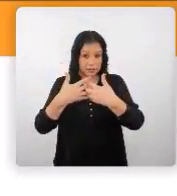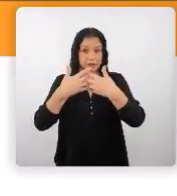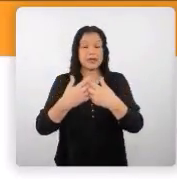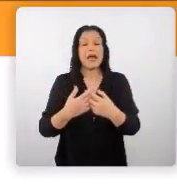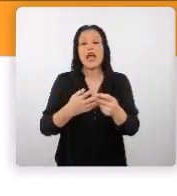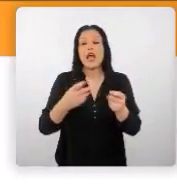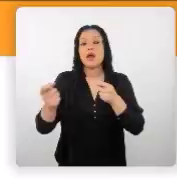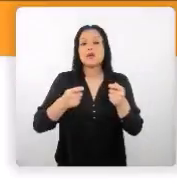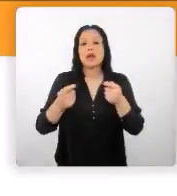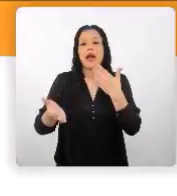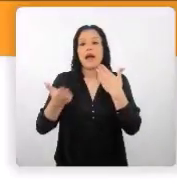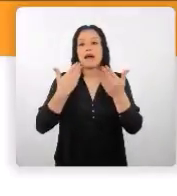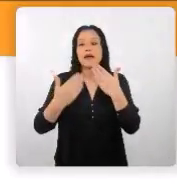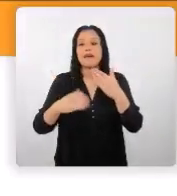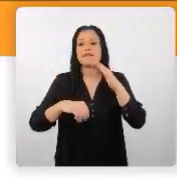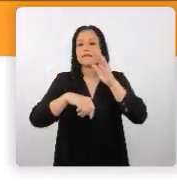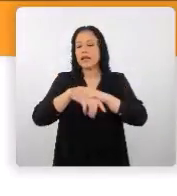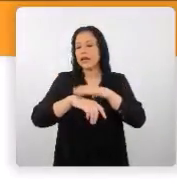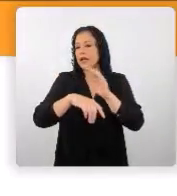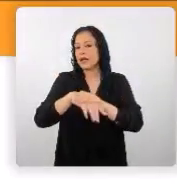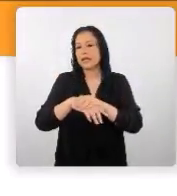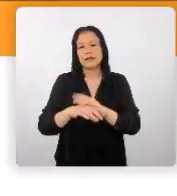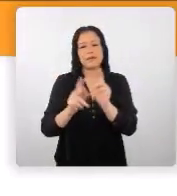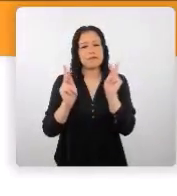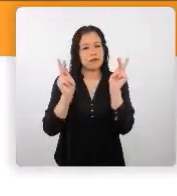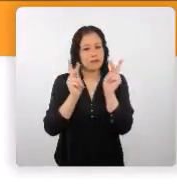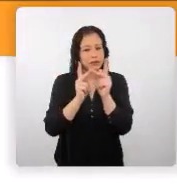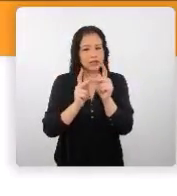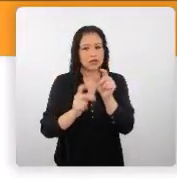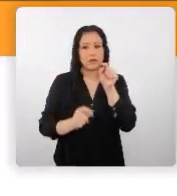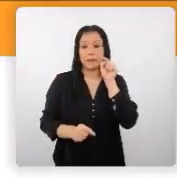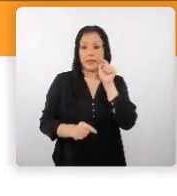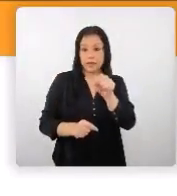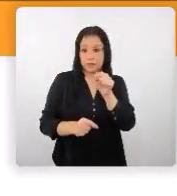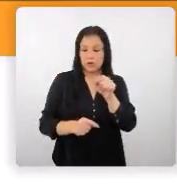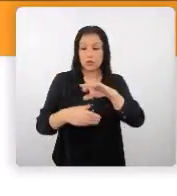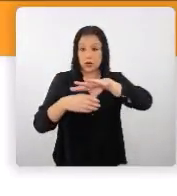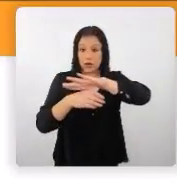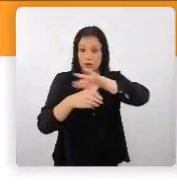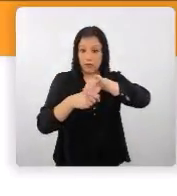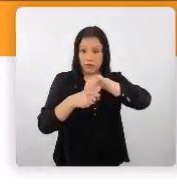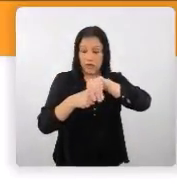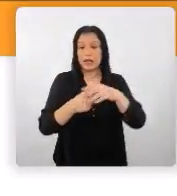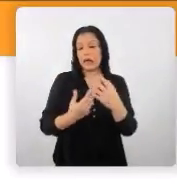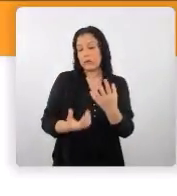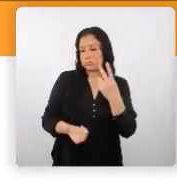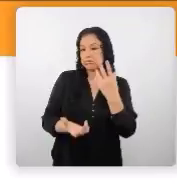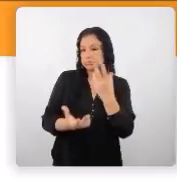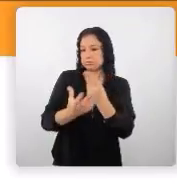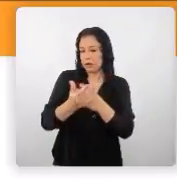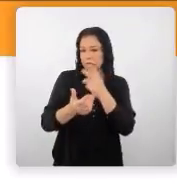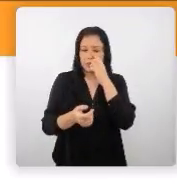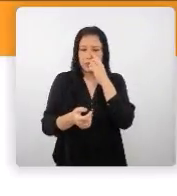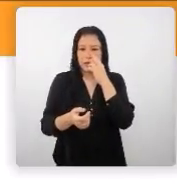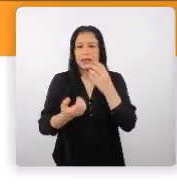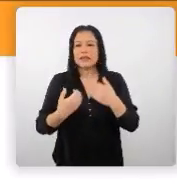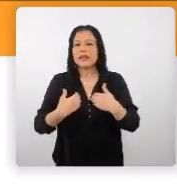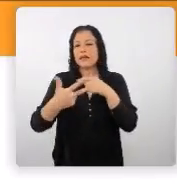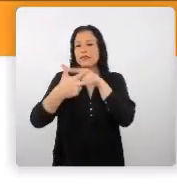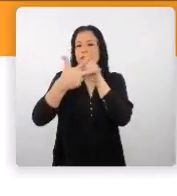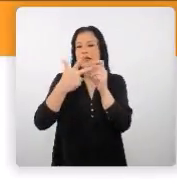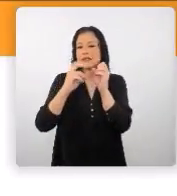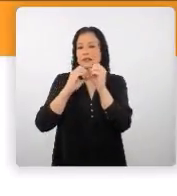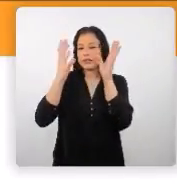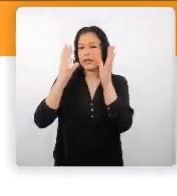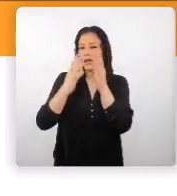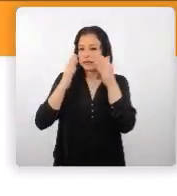dominen el idioma inglés, ¿no? De hecho, esta es una feria mixta, tiene 3 días que están